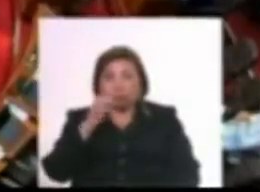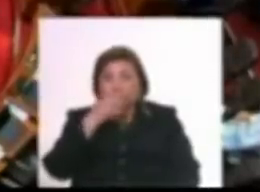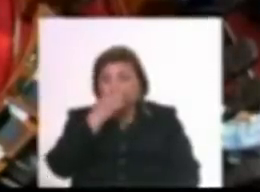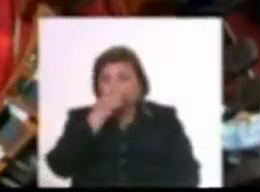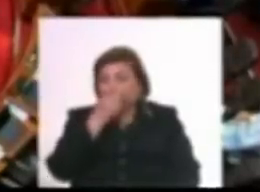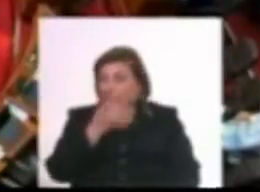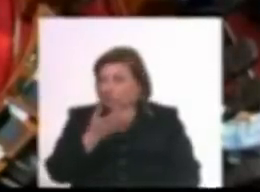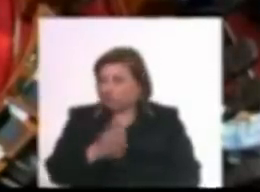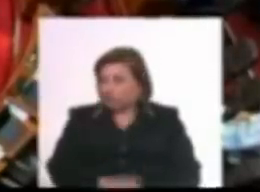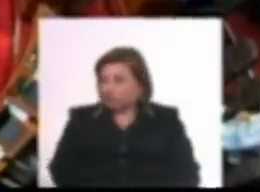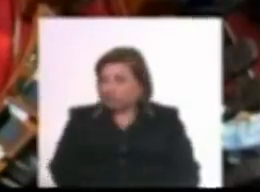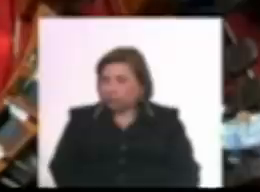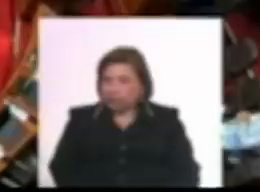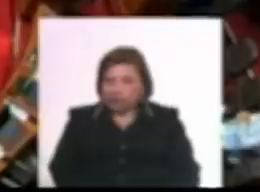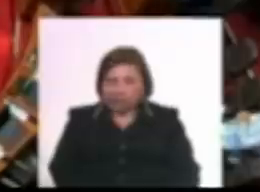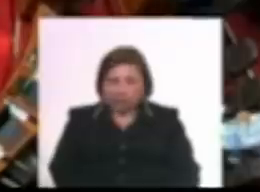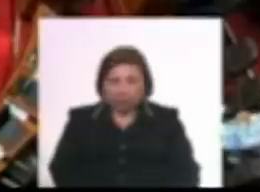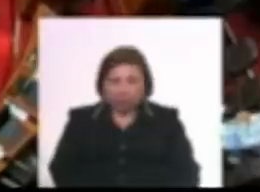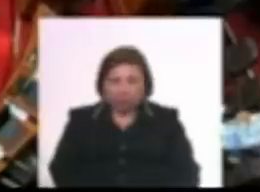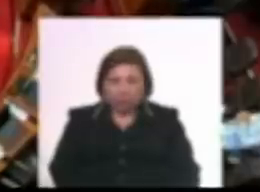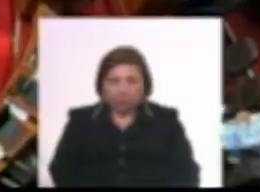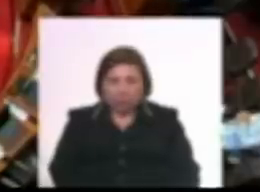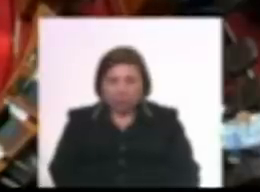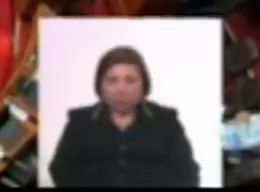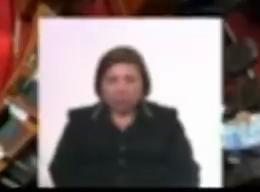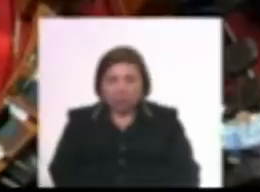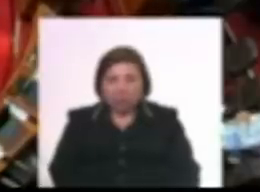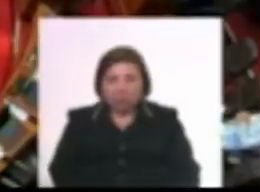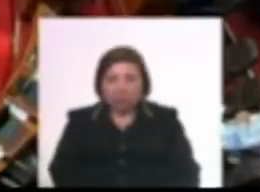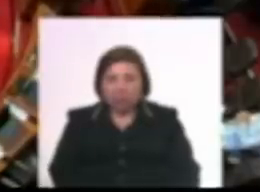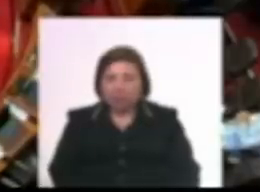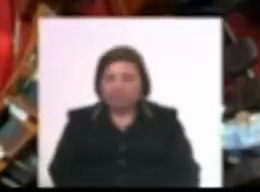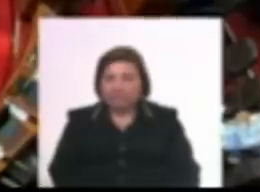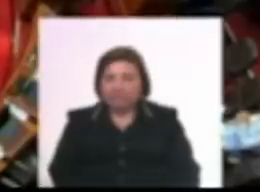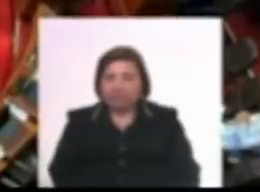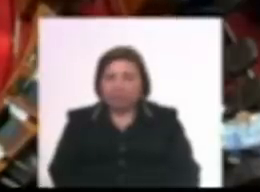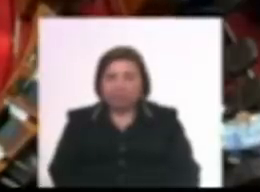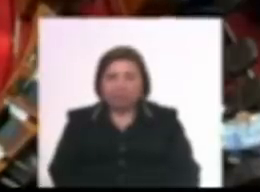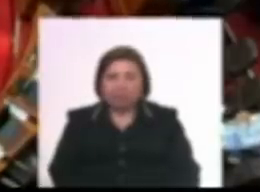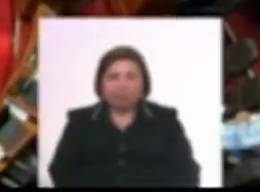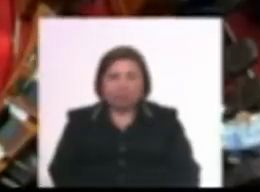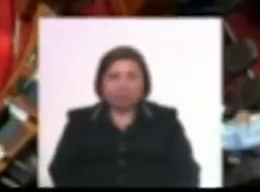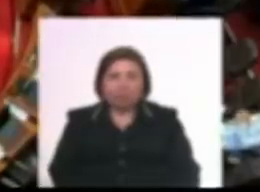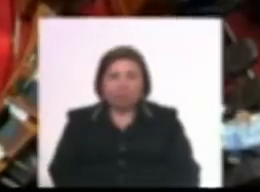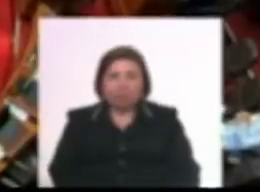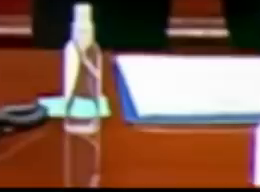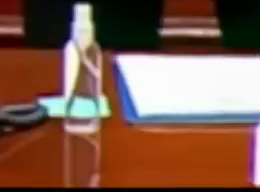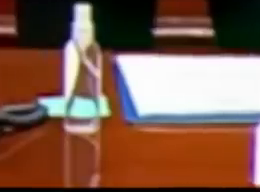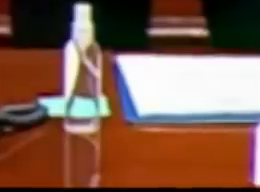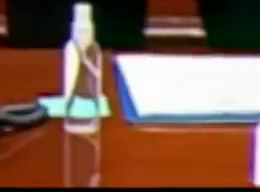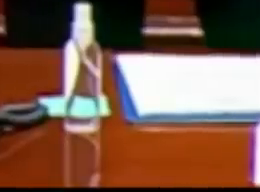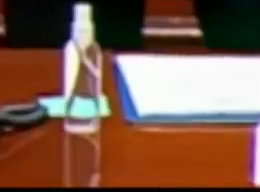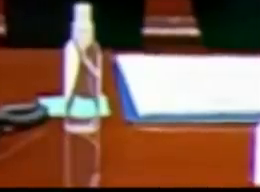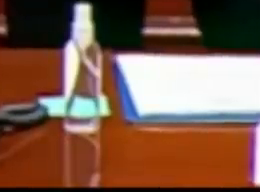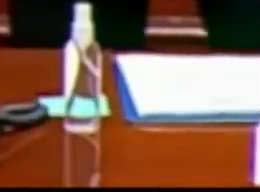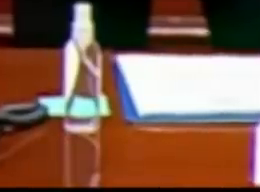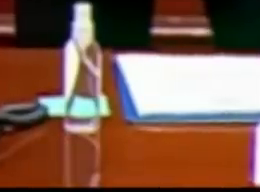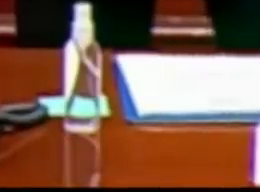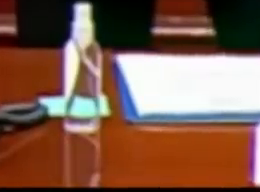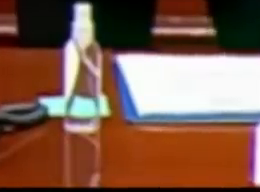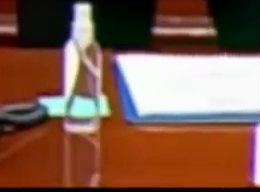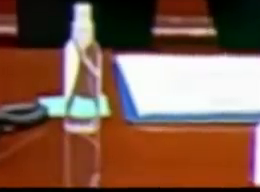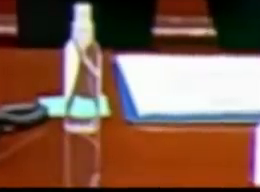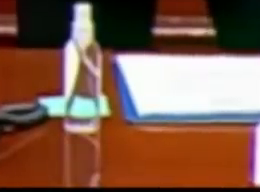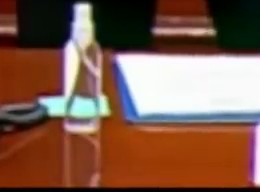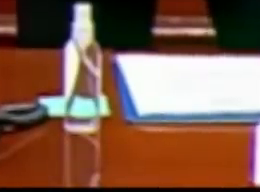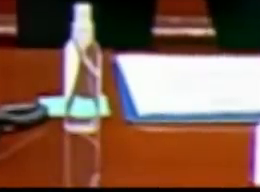a que no haya embajada en Perú, en México, ¿no? Si siguen con este tipo de declaraciones.